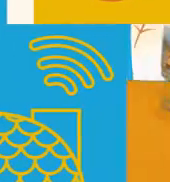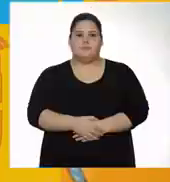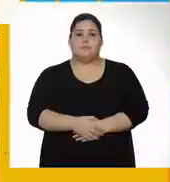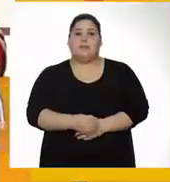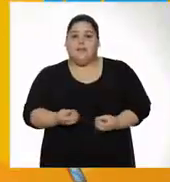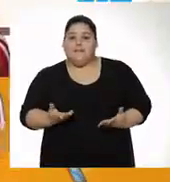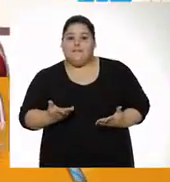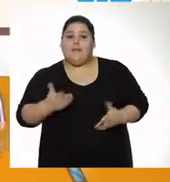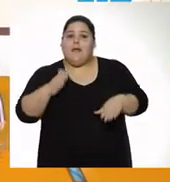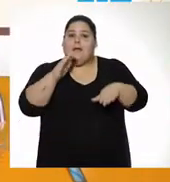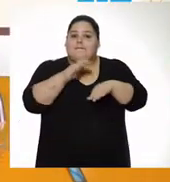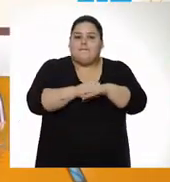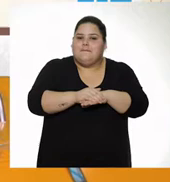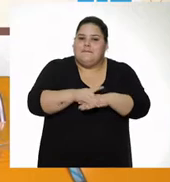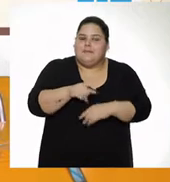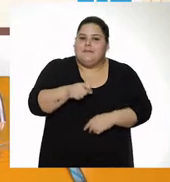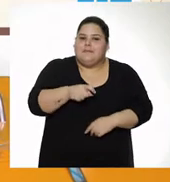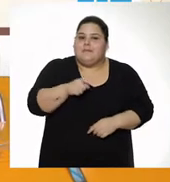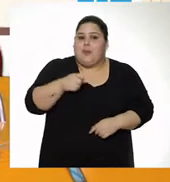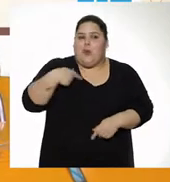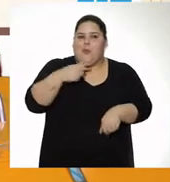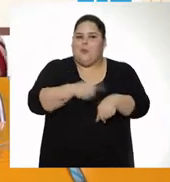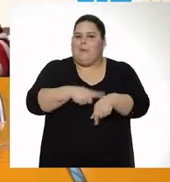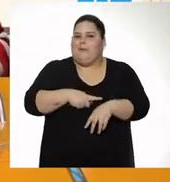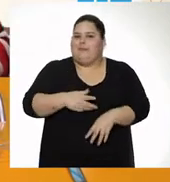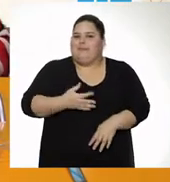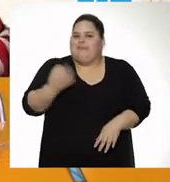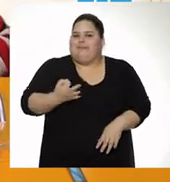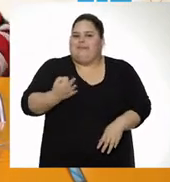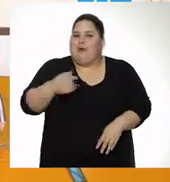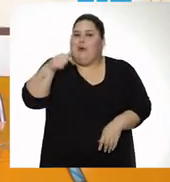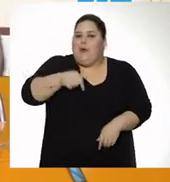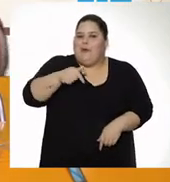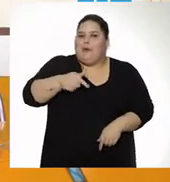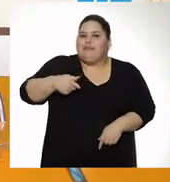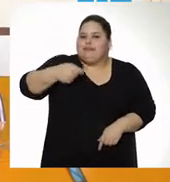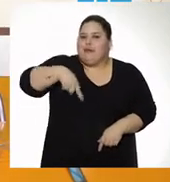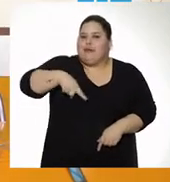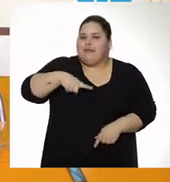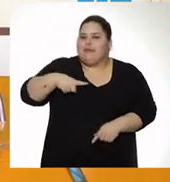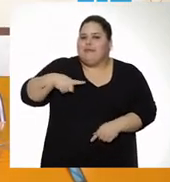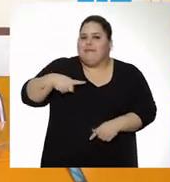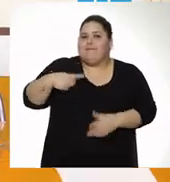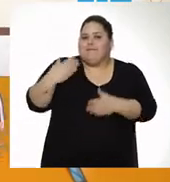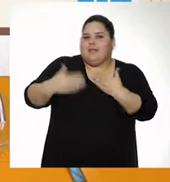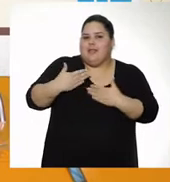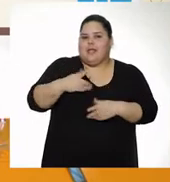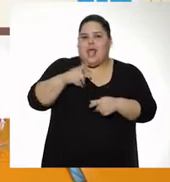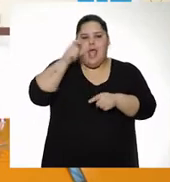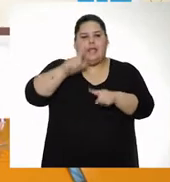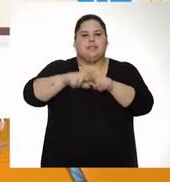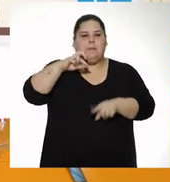queridos amigos, llegó el momento de la verdad. Ahora vamos a hacer un experimento. Sí, lo que estaban